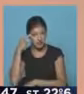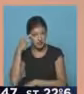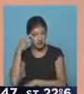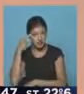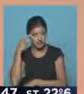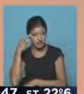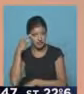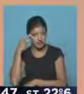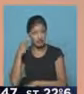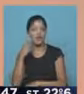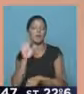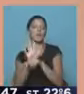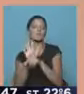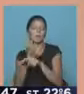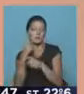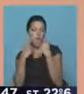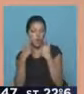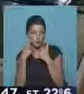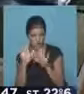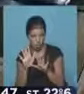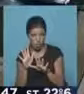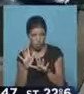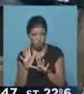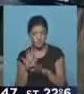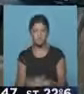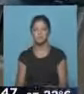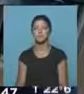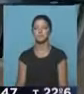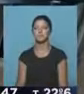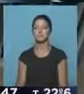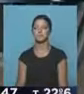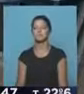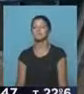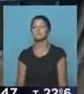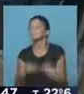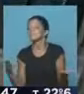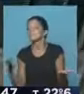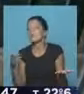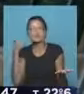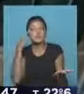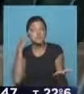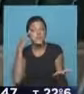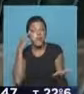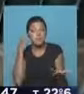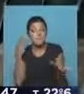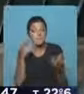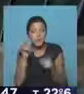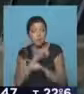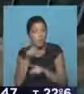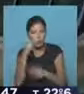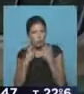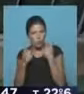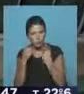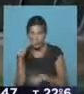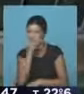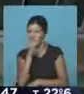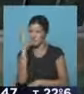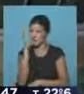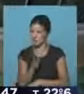como se está efectuando de alguna manera. El tema es que China aparentemente ya no controla en el 100% a quien es